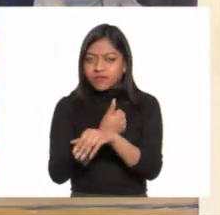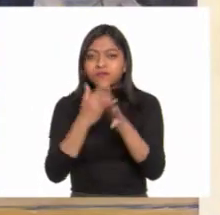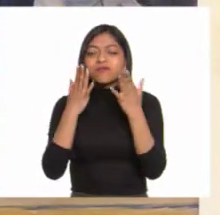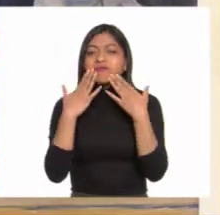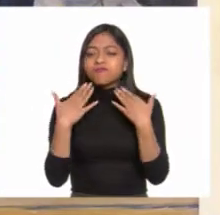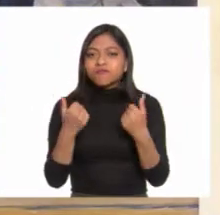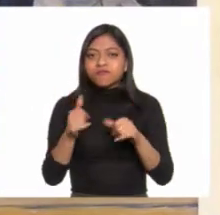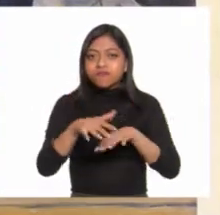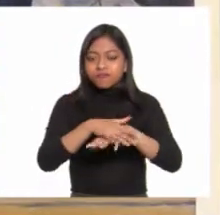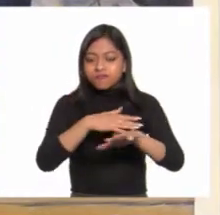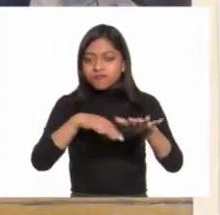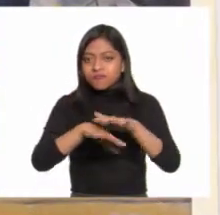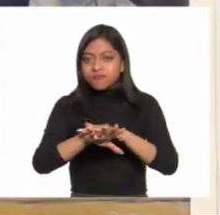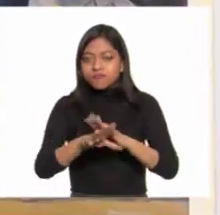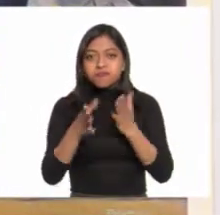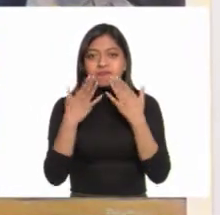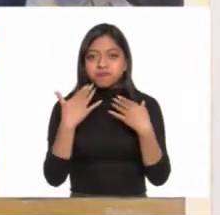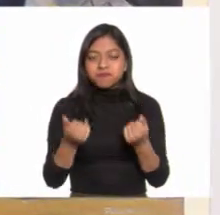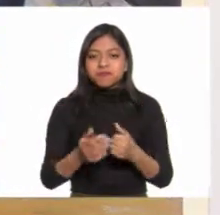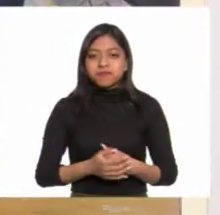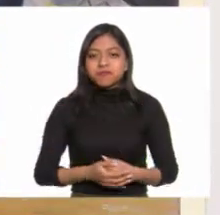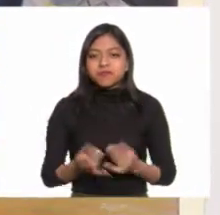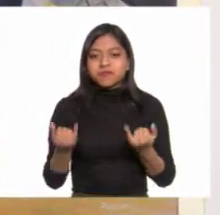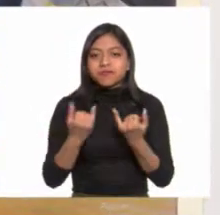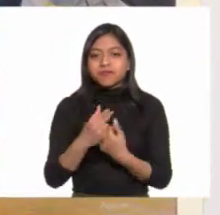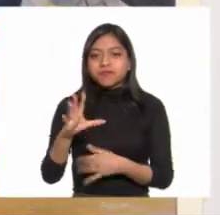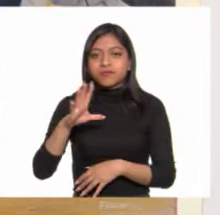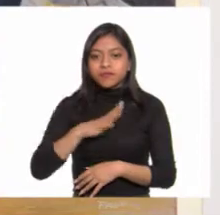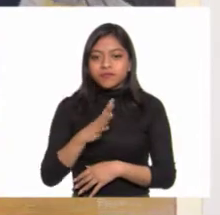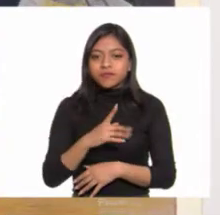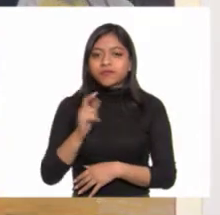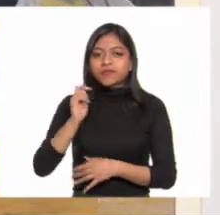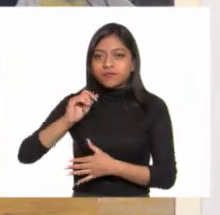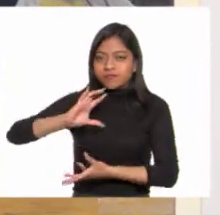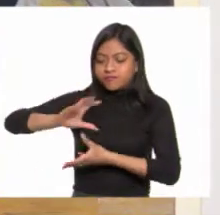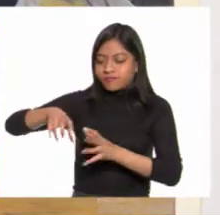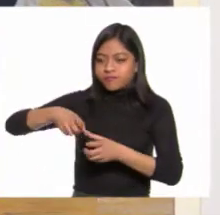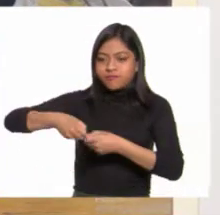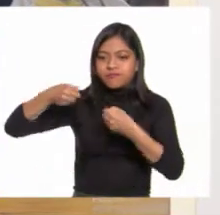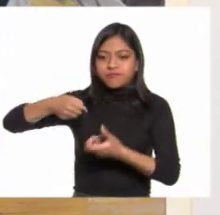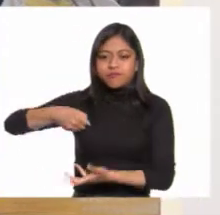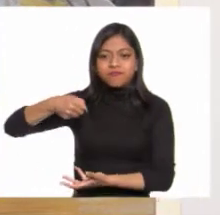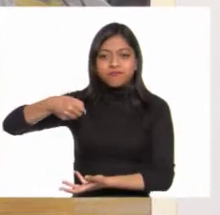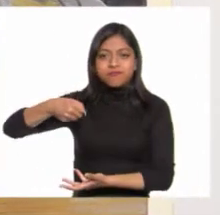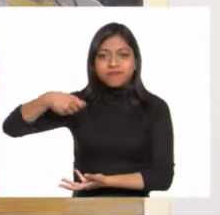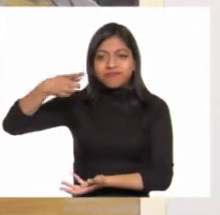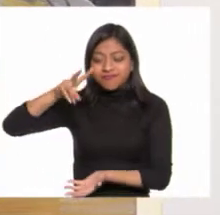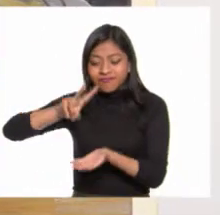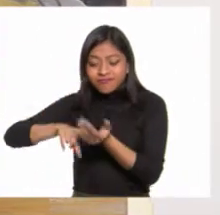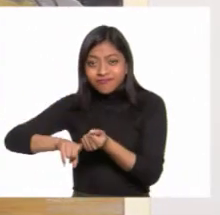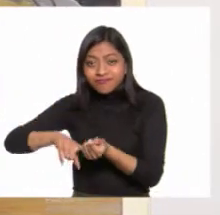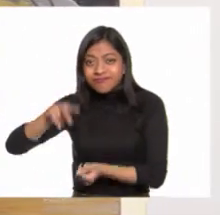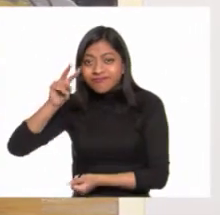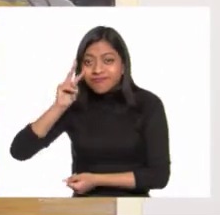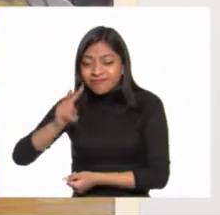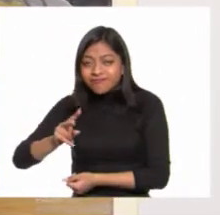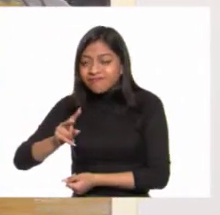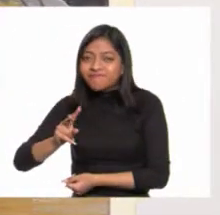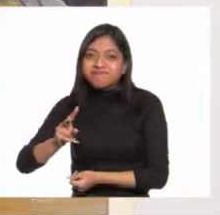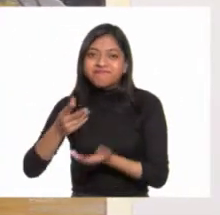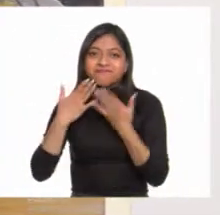zapatos. Y lleva un atado de tela con objetos, pero no se pueden ver qué